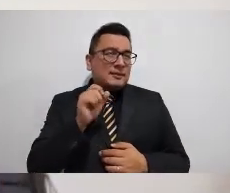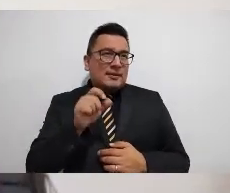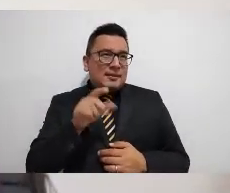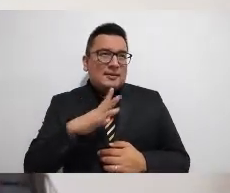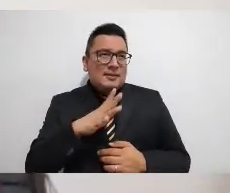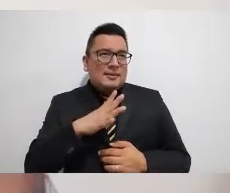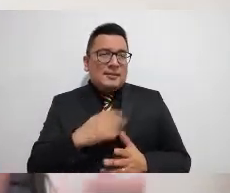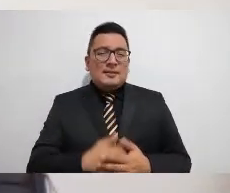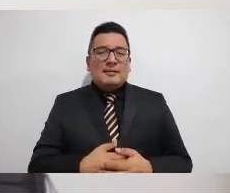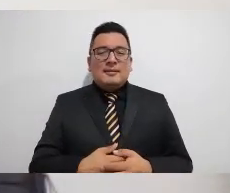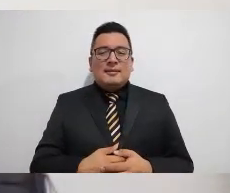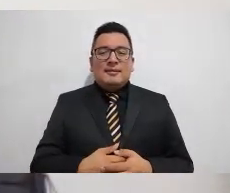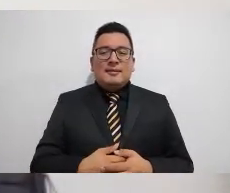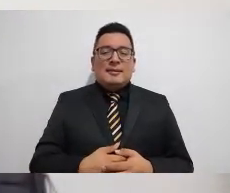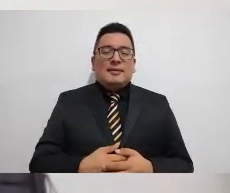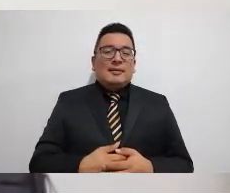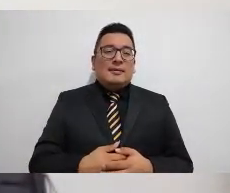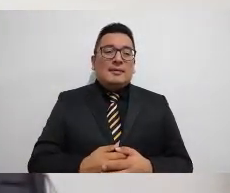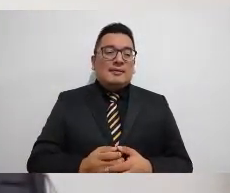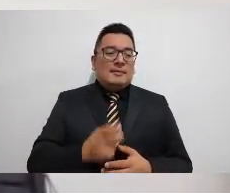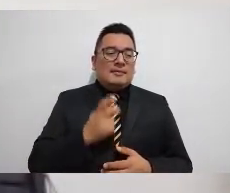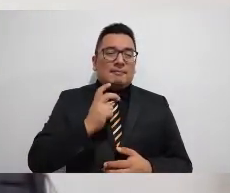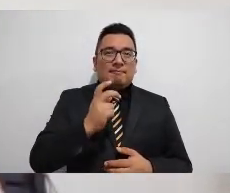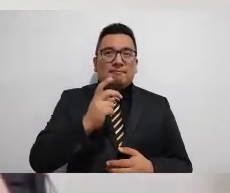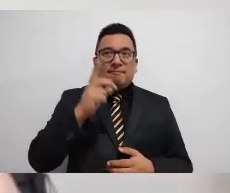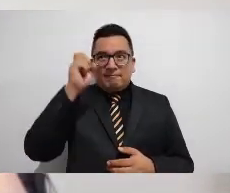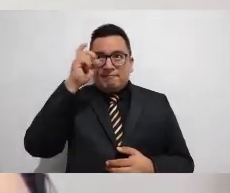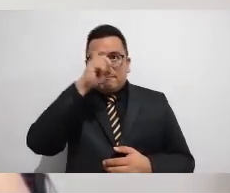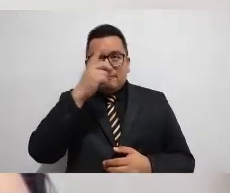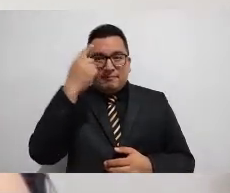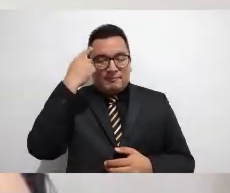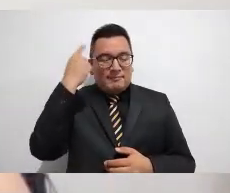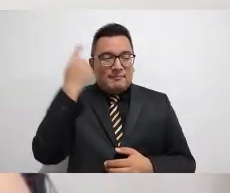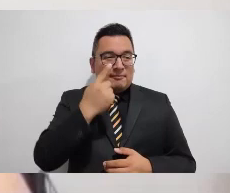también es son como otra categoría de elementos que